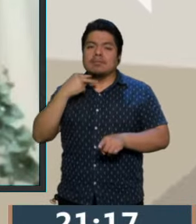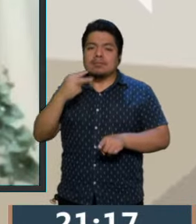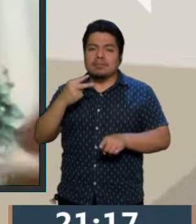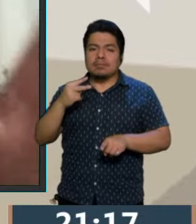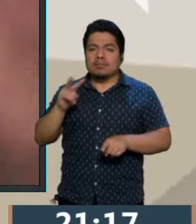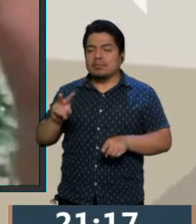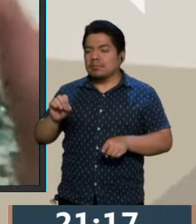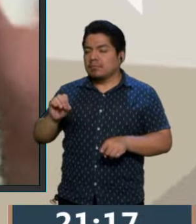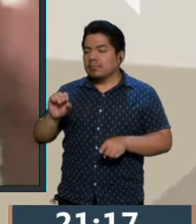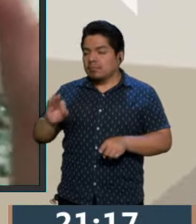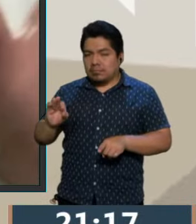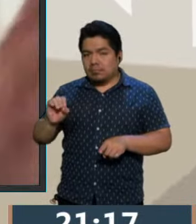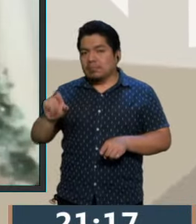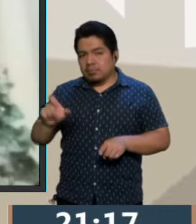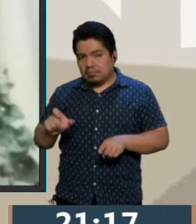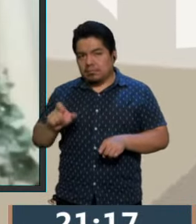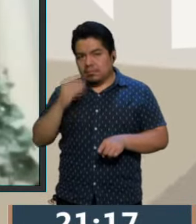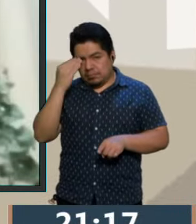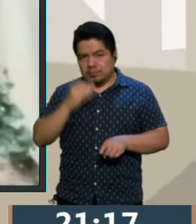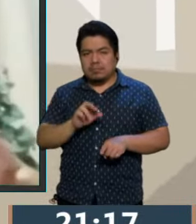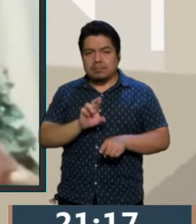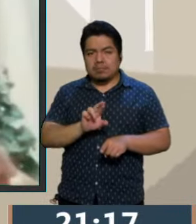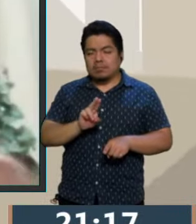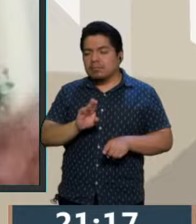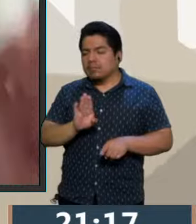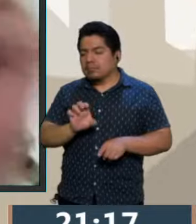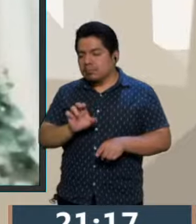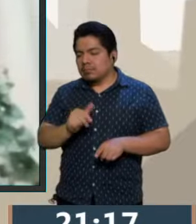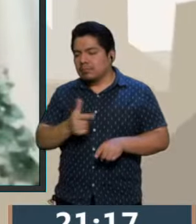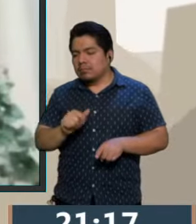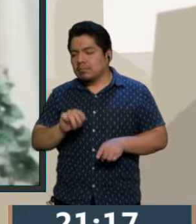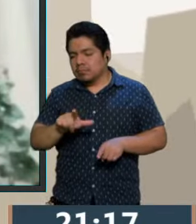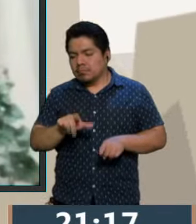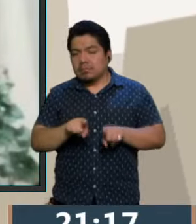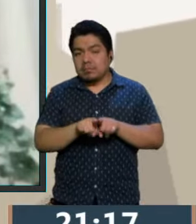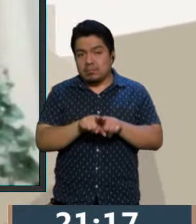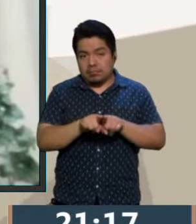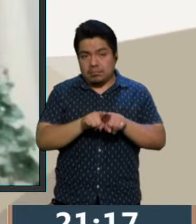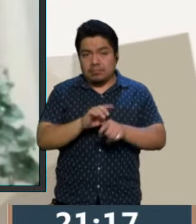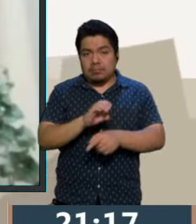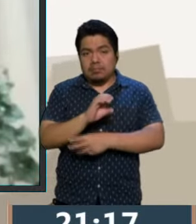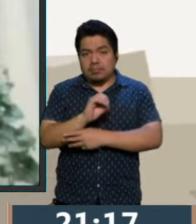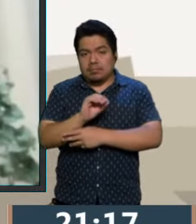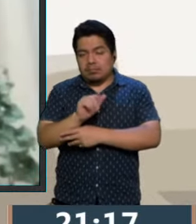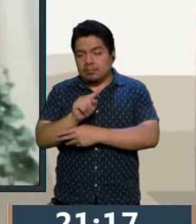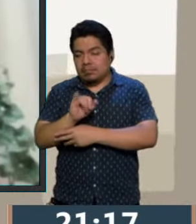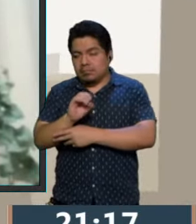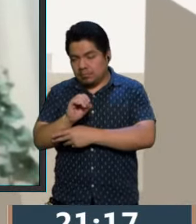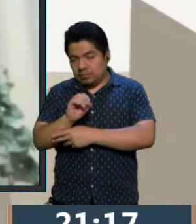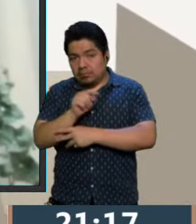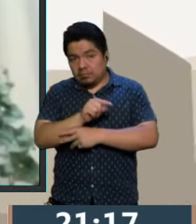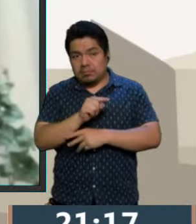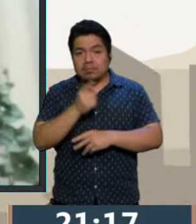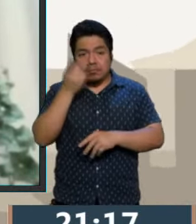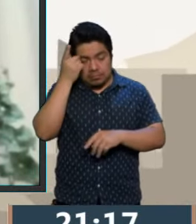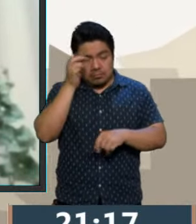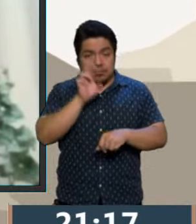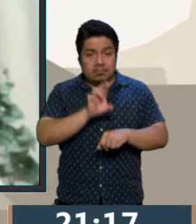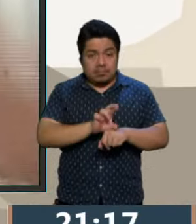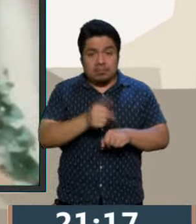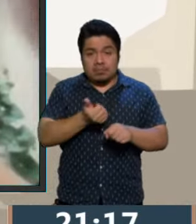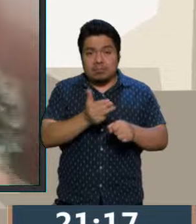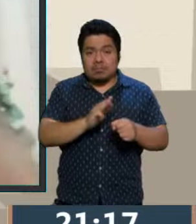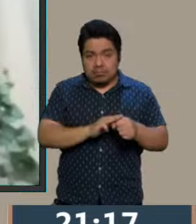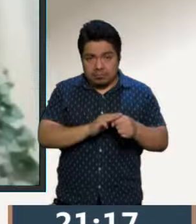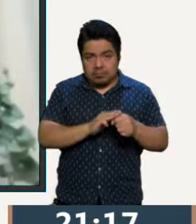Fox. Ujú. Recordar que el vocero es Rubén Aguilar Valenzuela, su hermano Octavio Aguilar Valenzuela era director de administración de